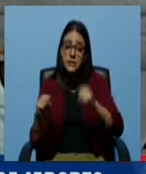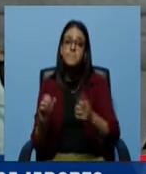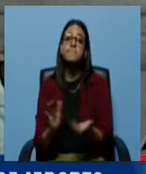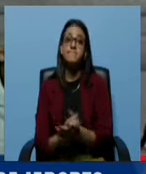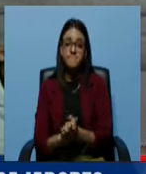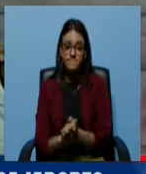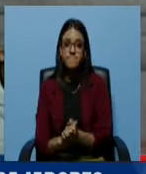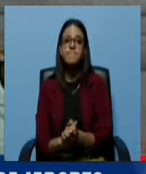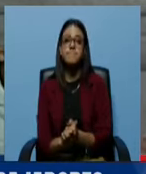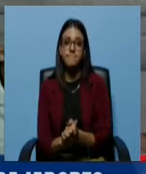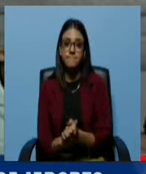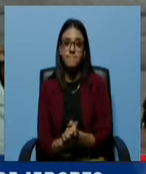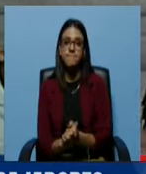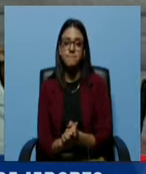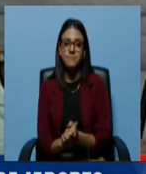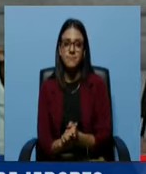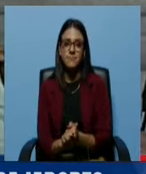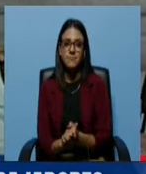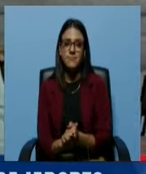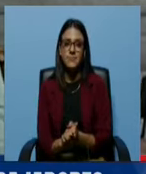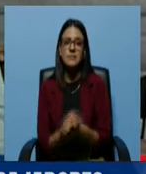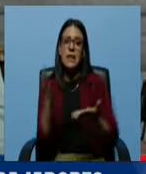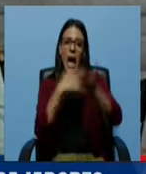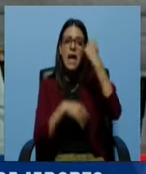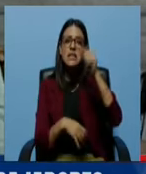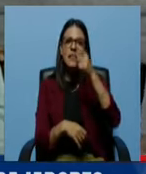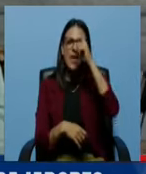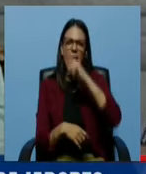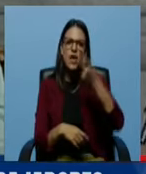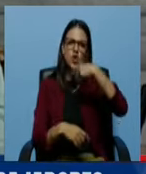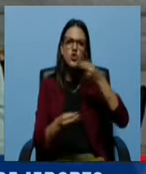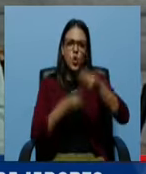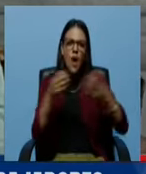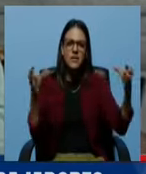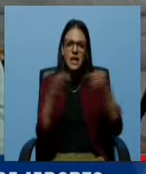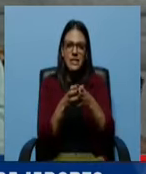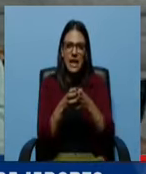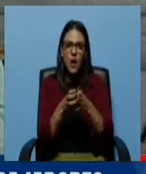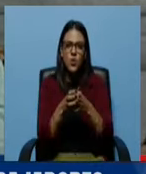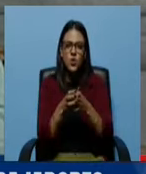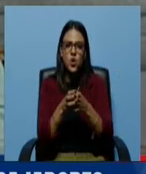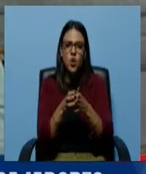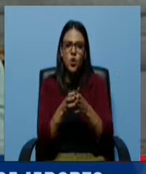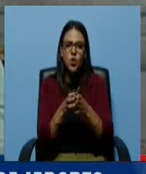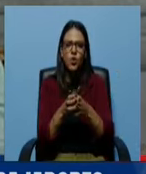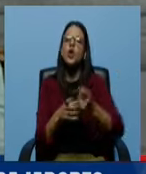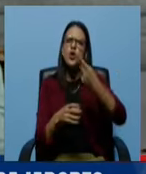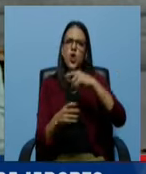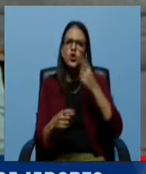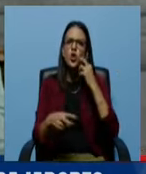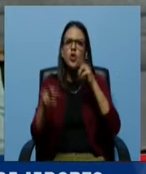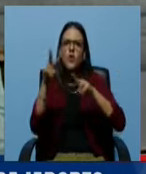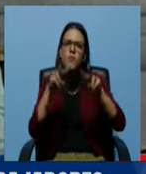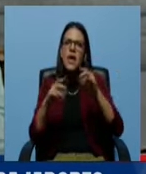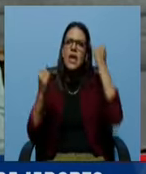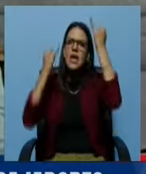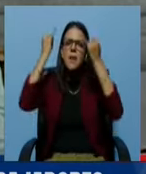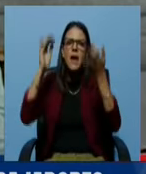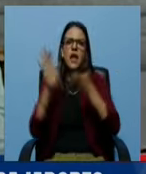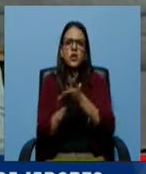inimaginables. Si hace 10 años nos hubiéramos reunido, o nos reunimos muchas veces, nunca vimos las posibilidades de las pruebas